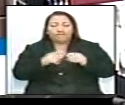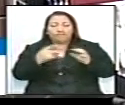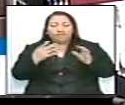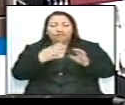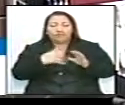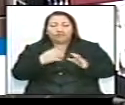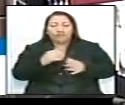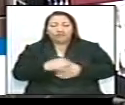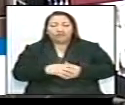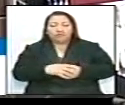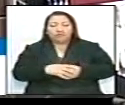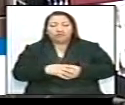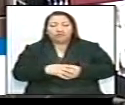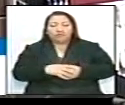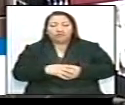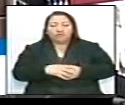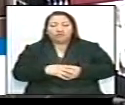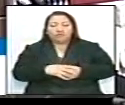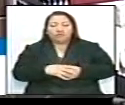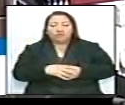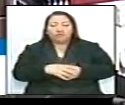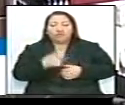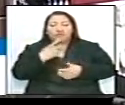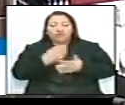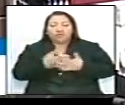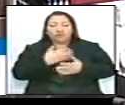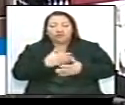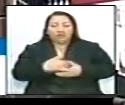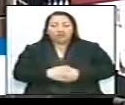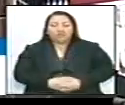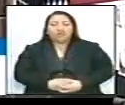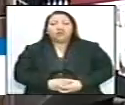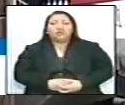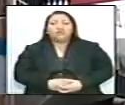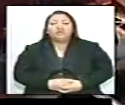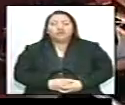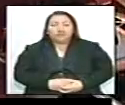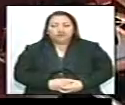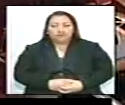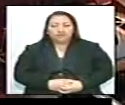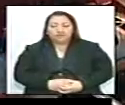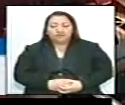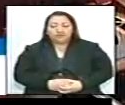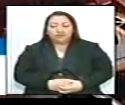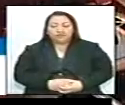años, tan solo. Gracias, presidenta. Gracias, congresista